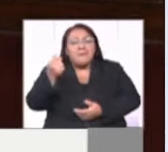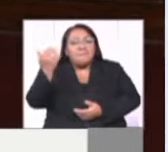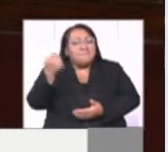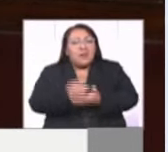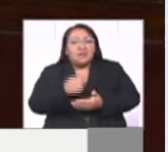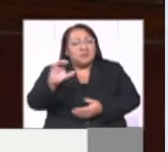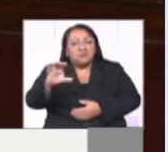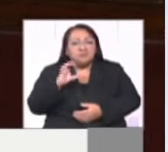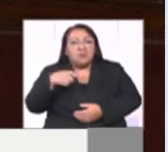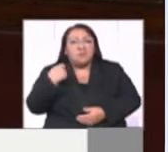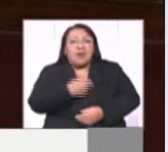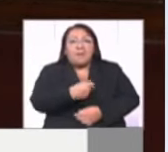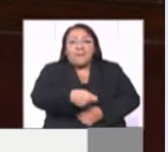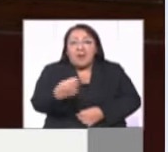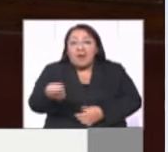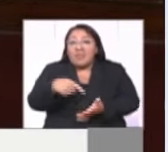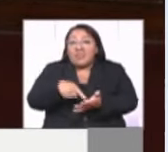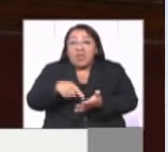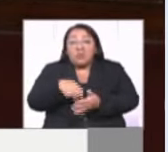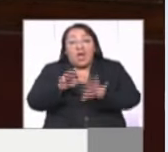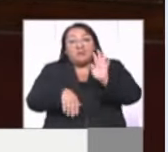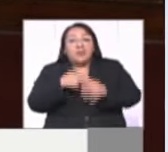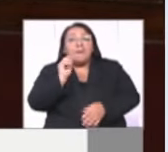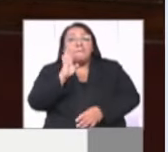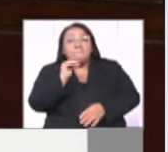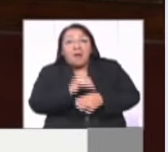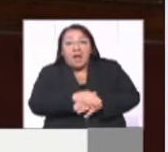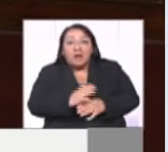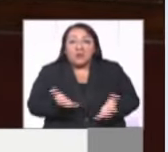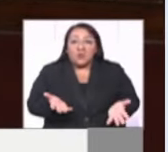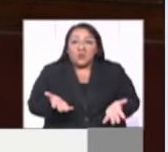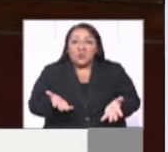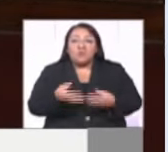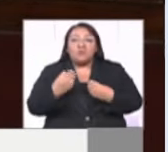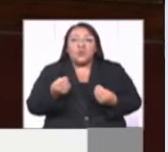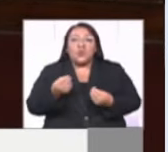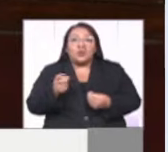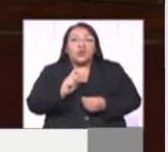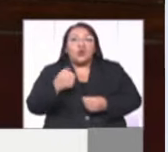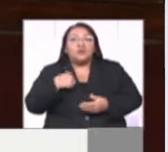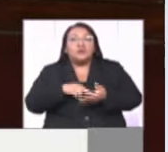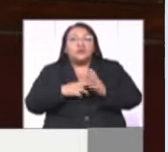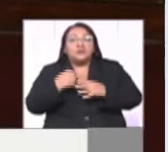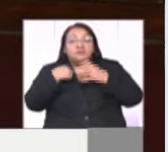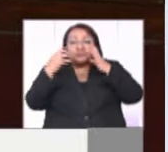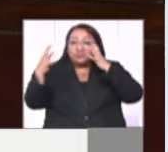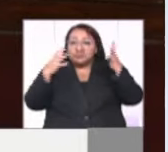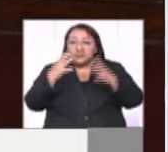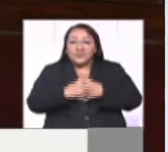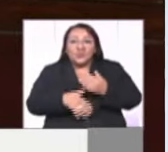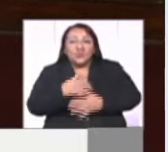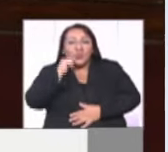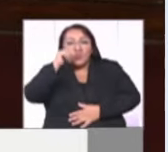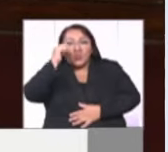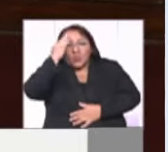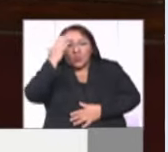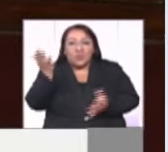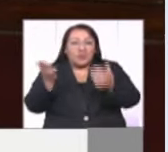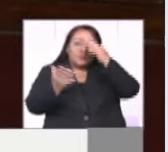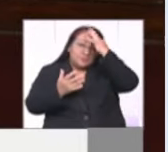pagar deudas a los bancos, para que no estén aturdidos todos los días.